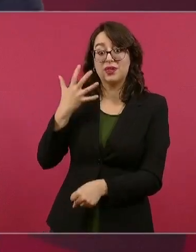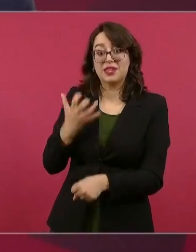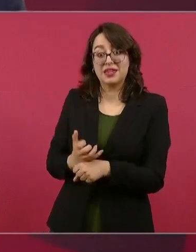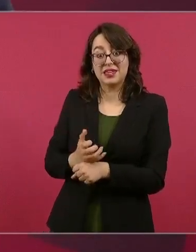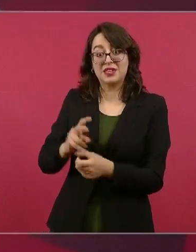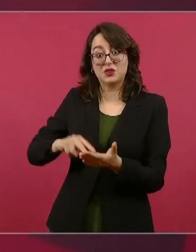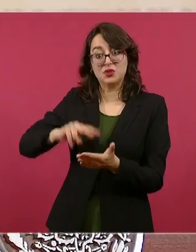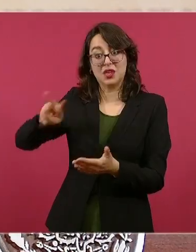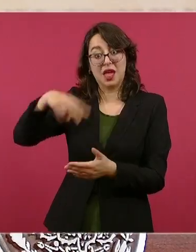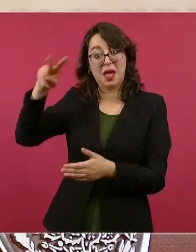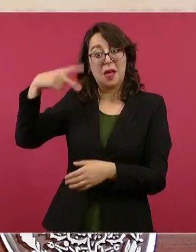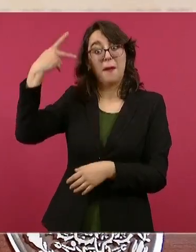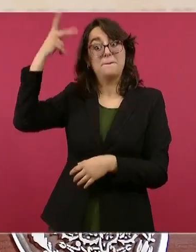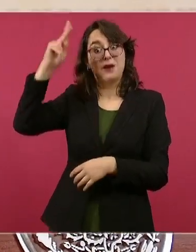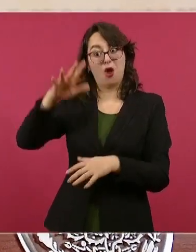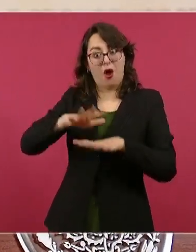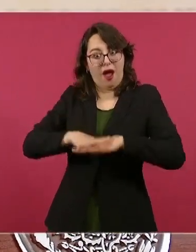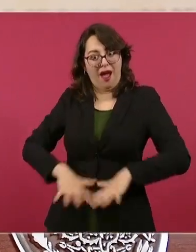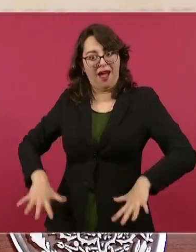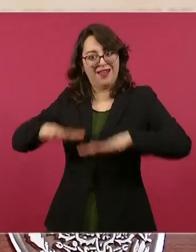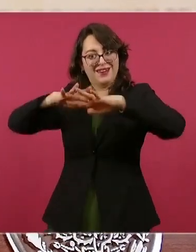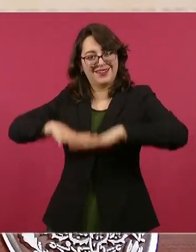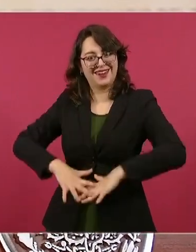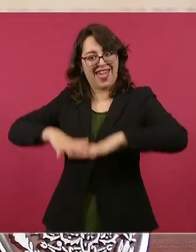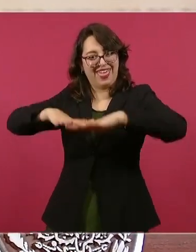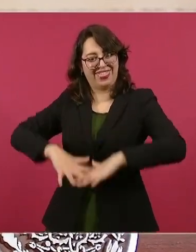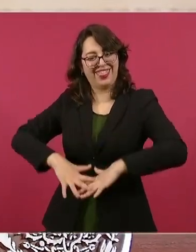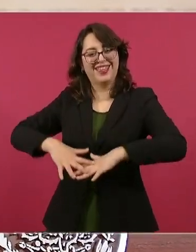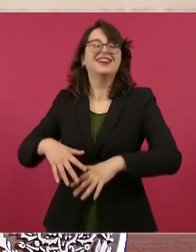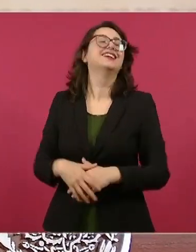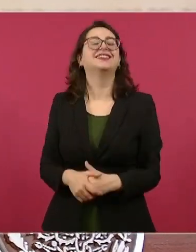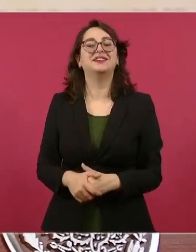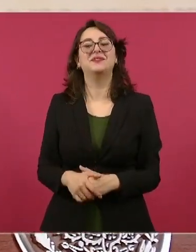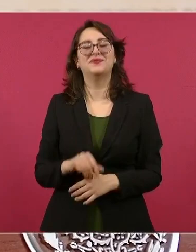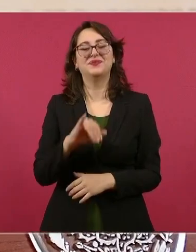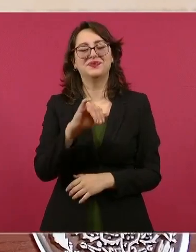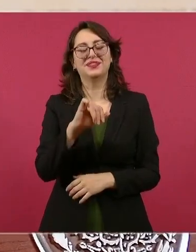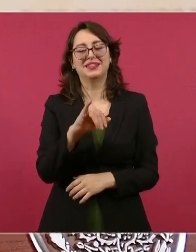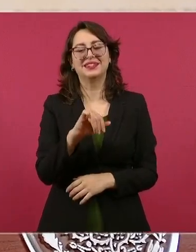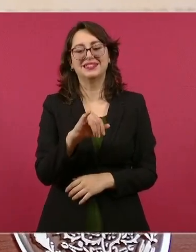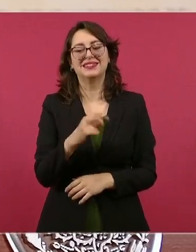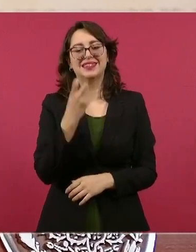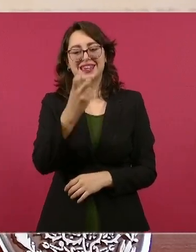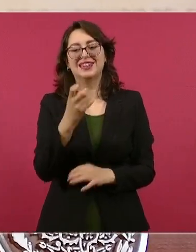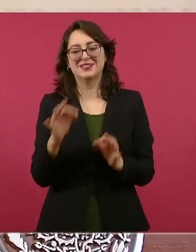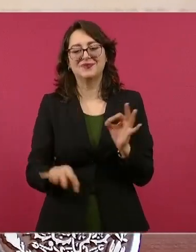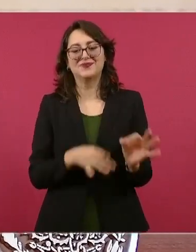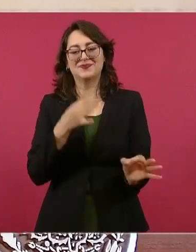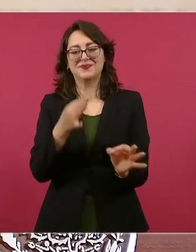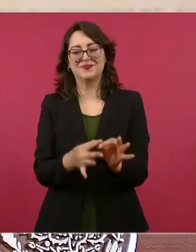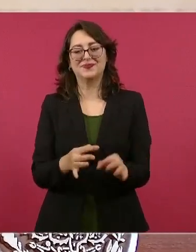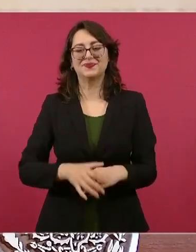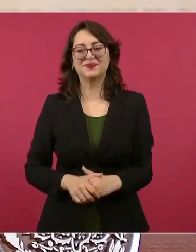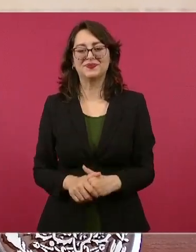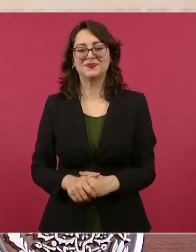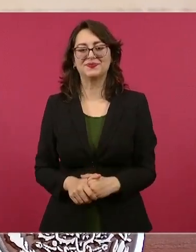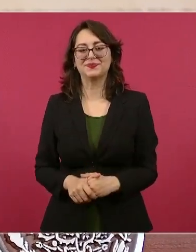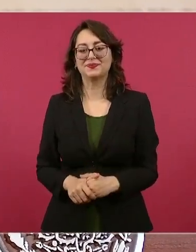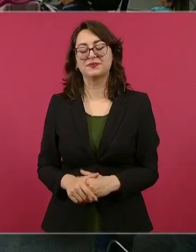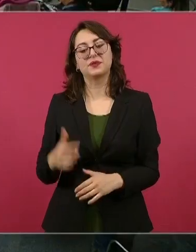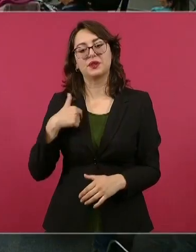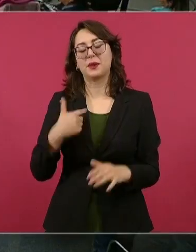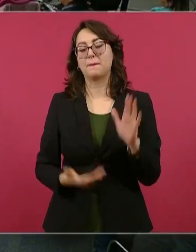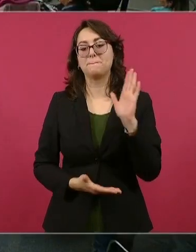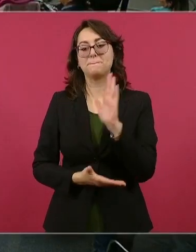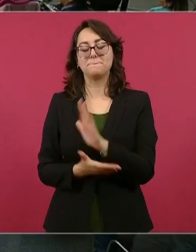red de protección. Pues sí, son los primeros en… ¿Es cuánto, señor presidente? Sí. Ya me